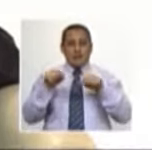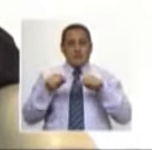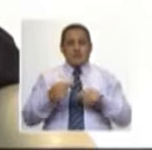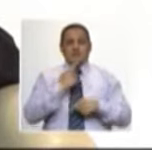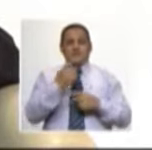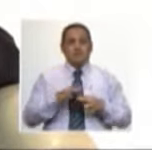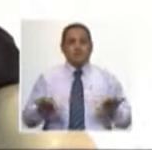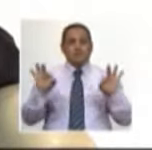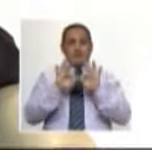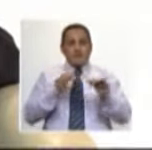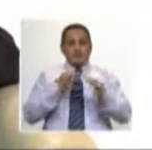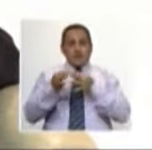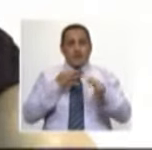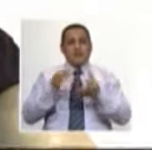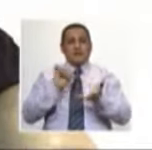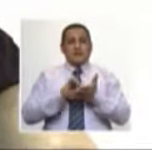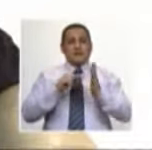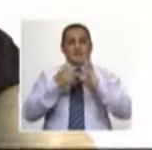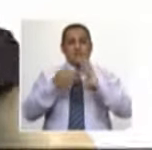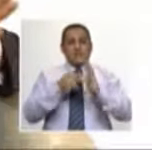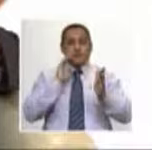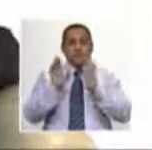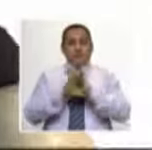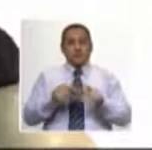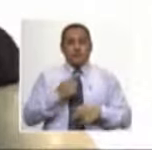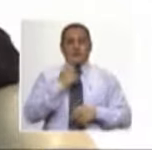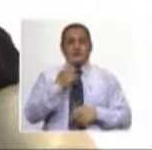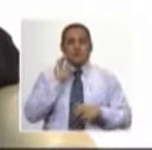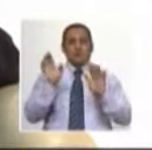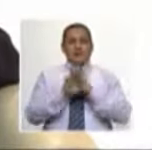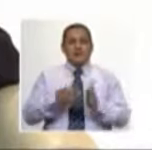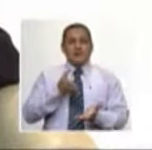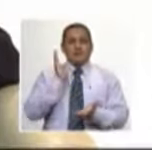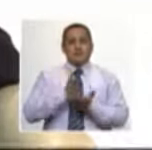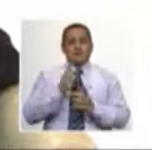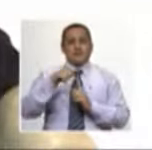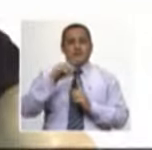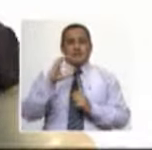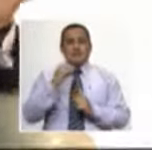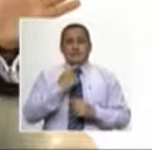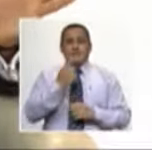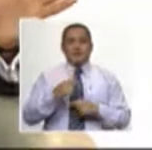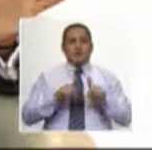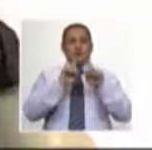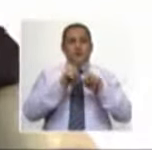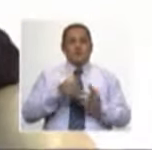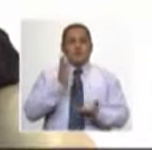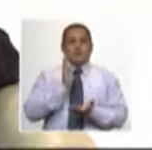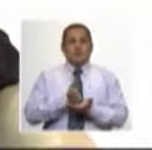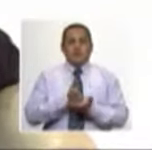es importante advertir que se trata, en lo que respecta a las sentencias del Tribunal Constitucional, de 11 sentencias,